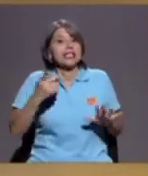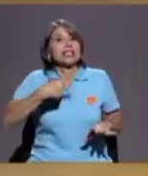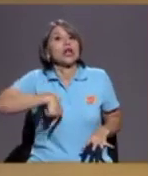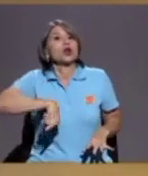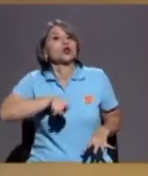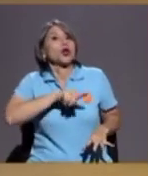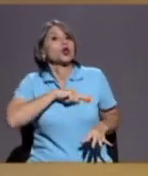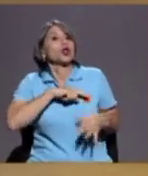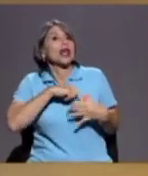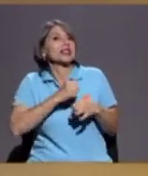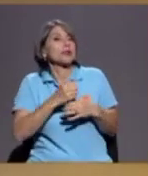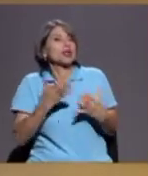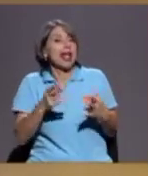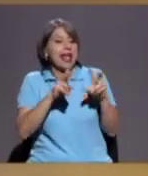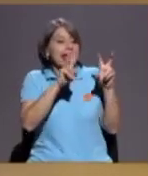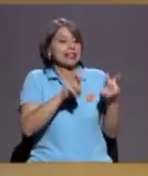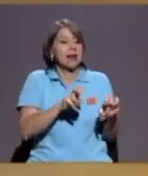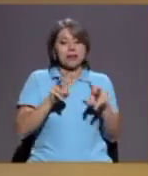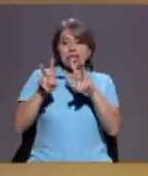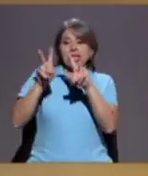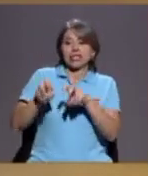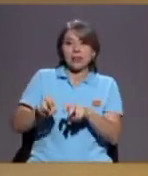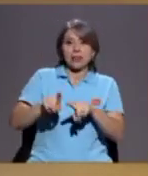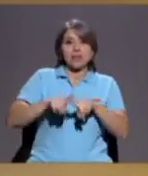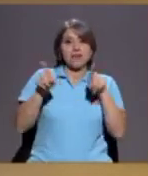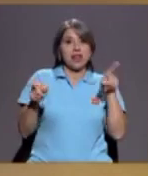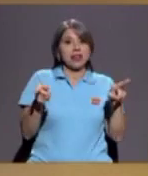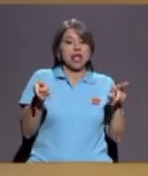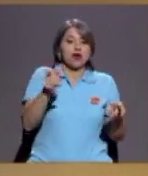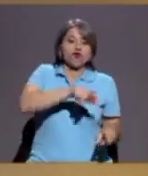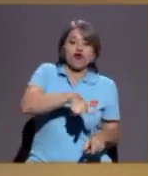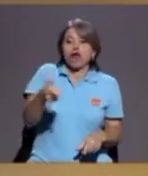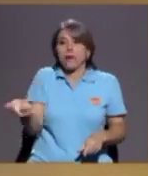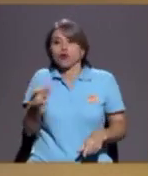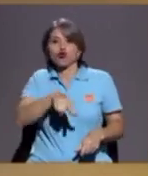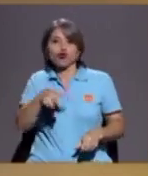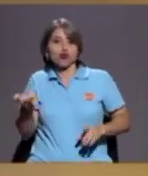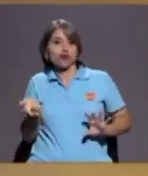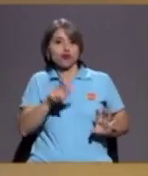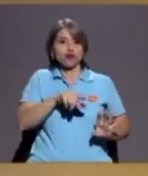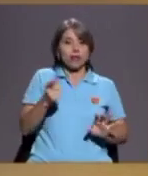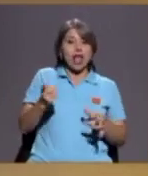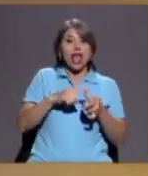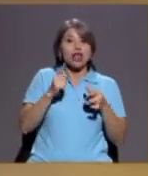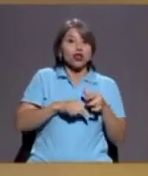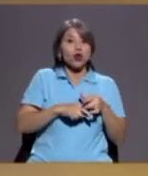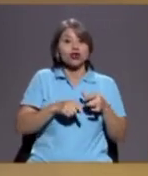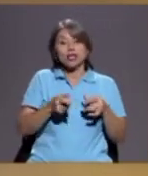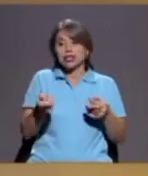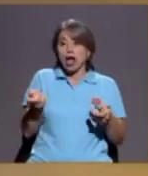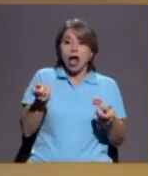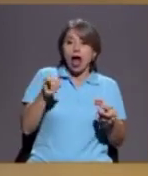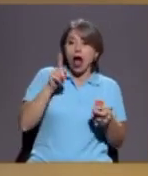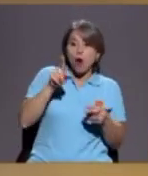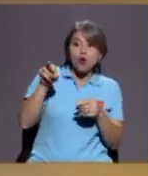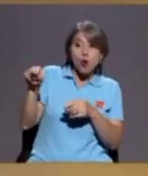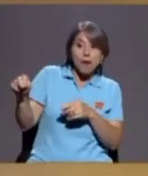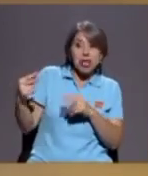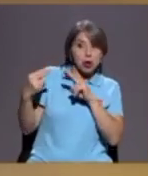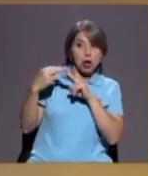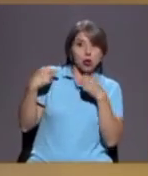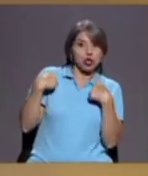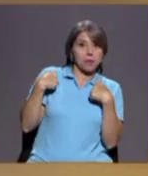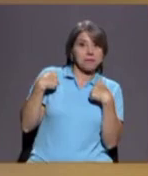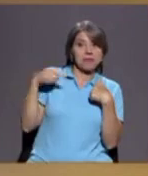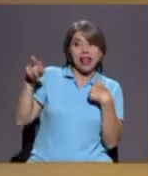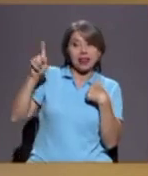los exámenes y entonces a algún compañero desconocido le toca evaluar mis respuestas y yo soy estudiante, tal